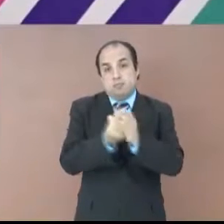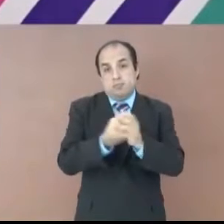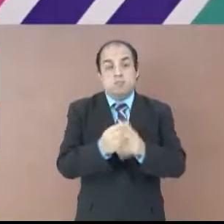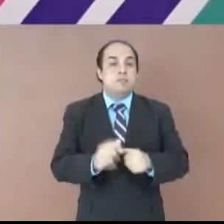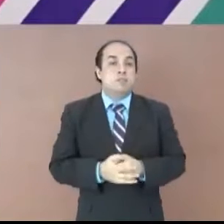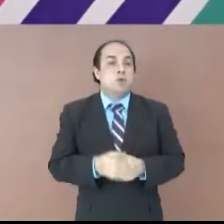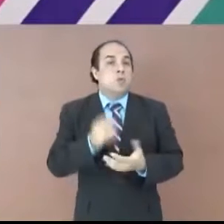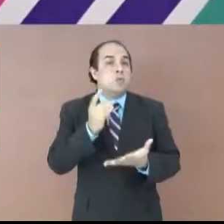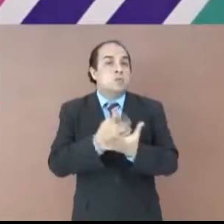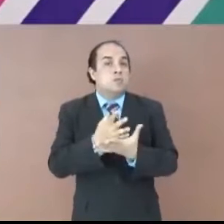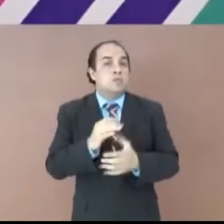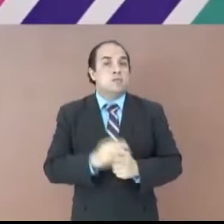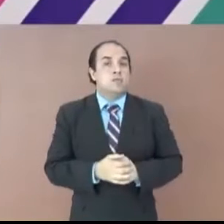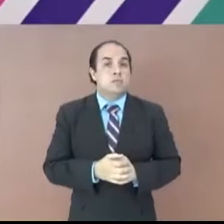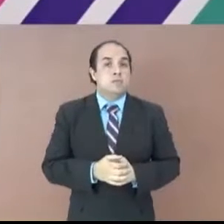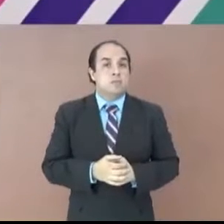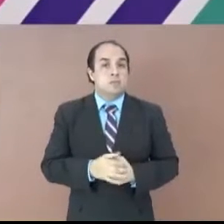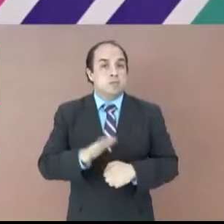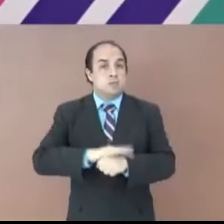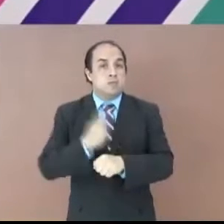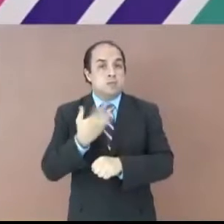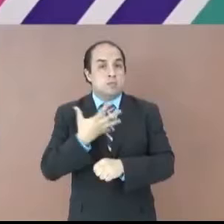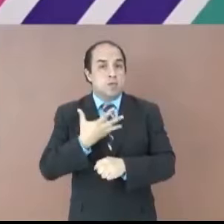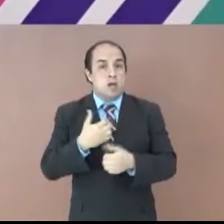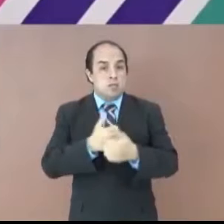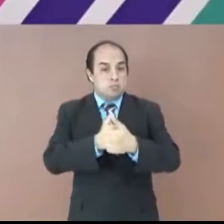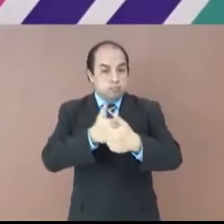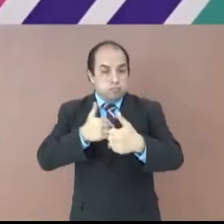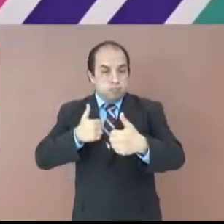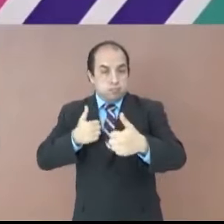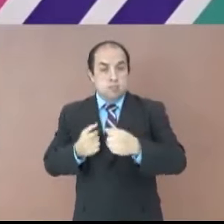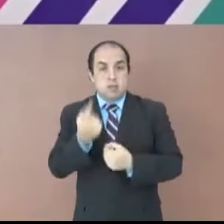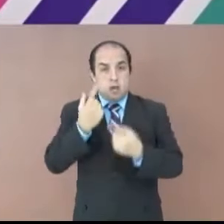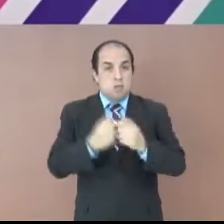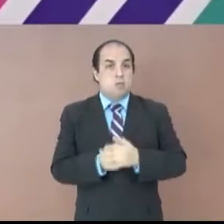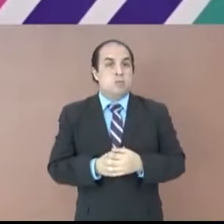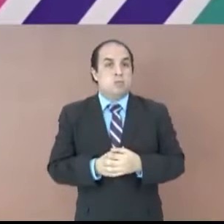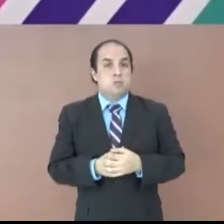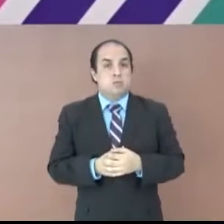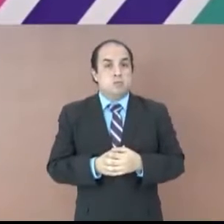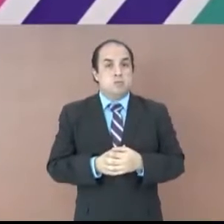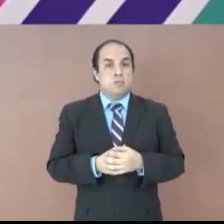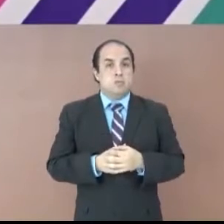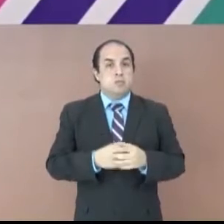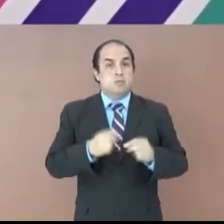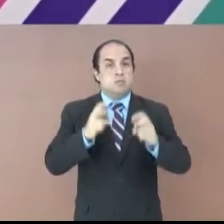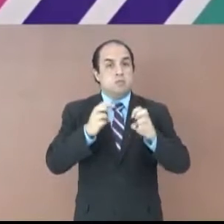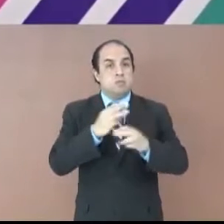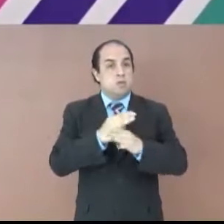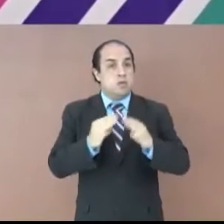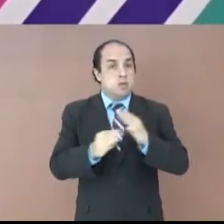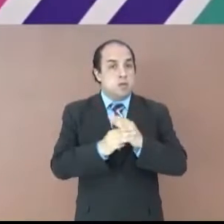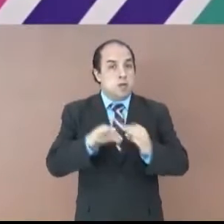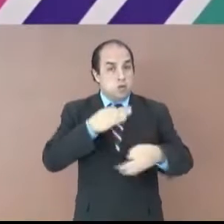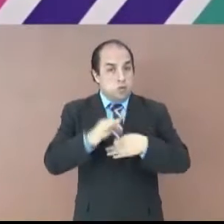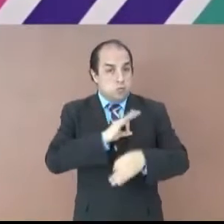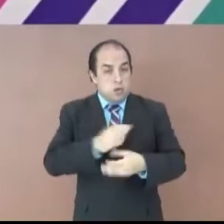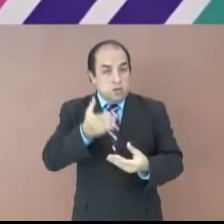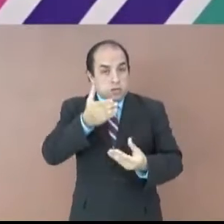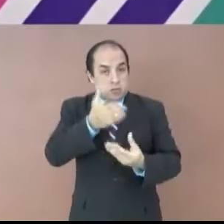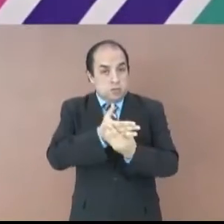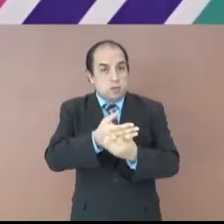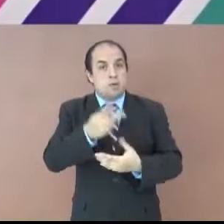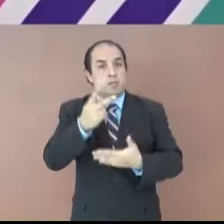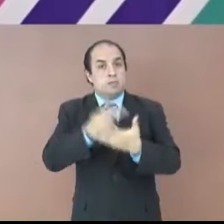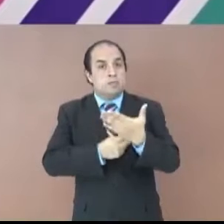simplemente, como dije antes, porque tienen algún rezago en alguna de las asignaturas. Entonces, todos podrán acceder a estos programas